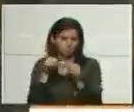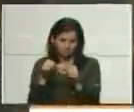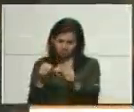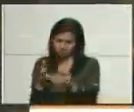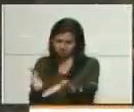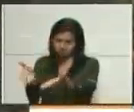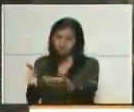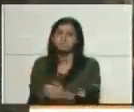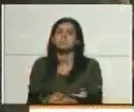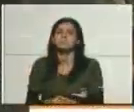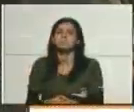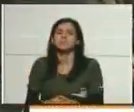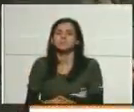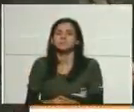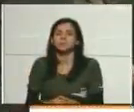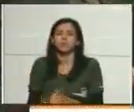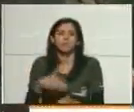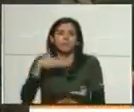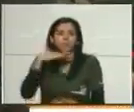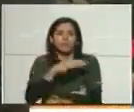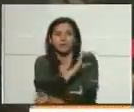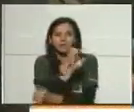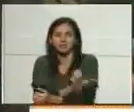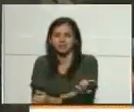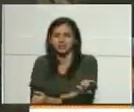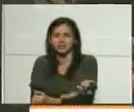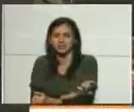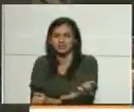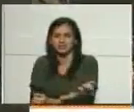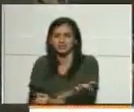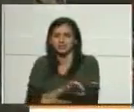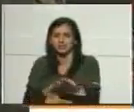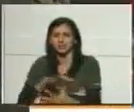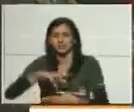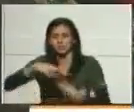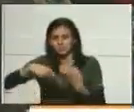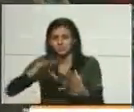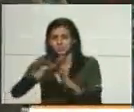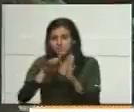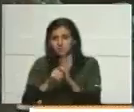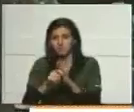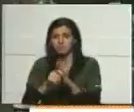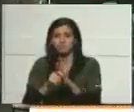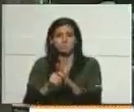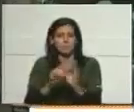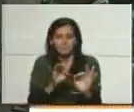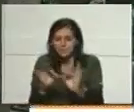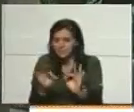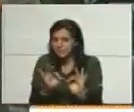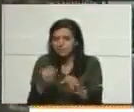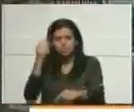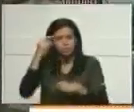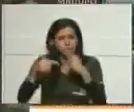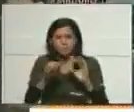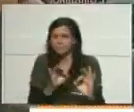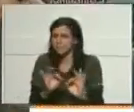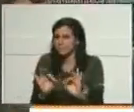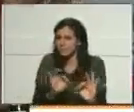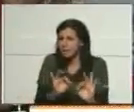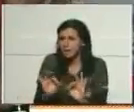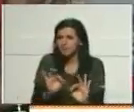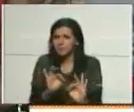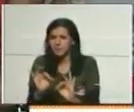programa lleno de energía constituyente y preparémonos cada día que pase, ¿no? Cada día que